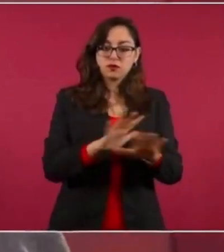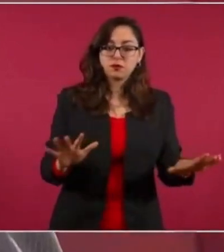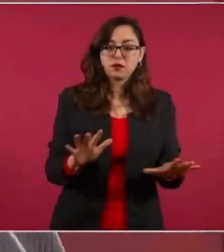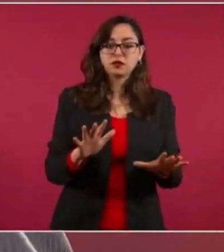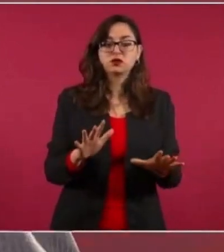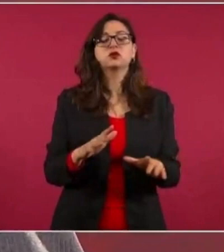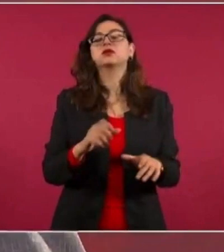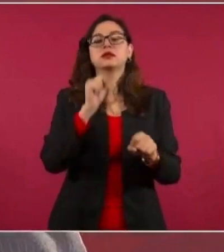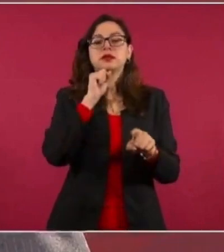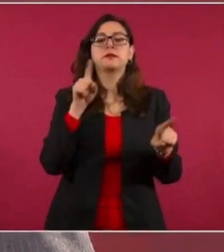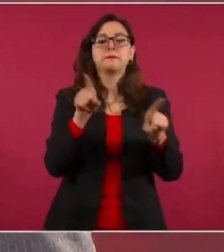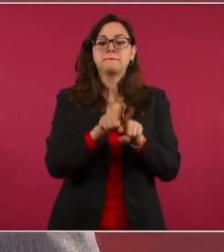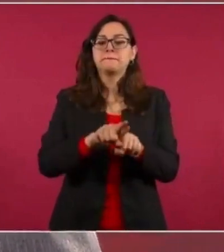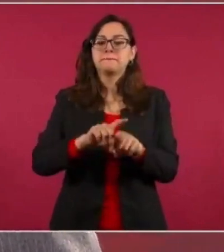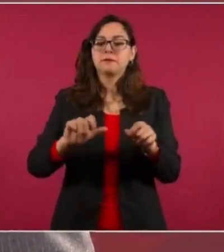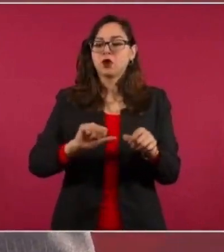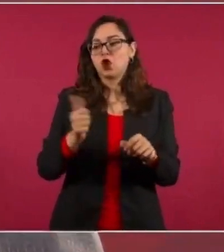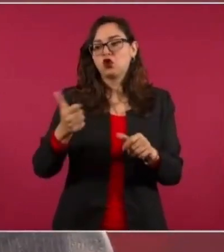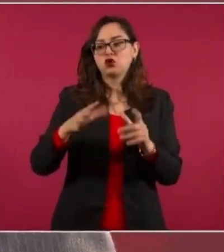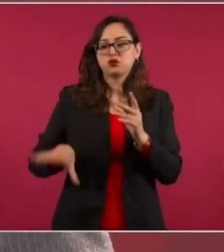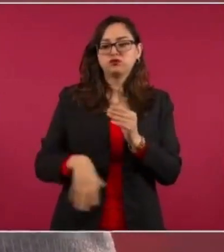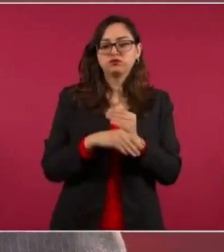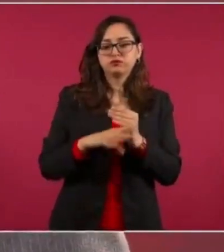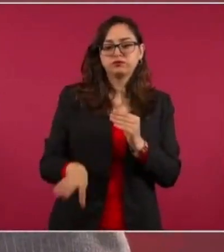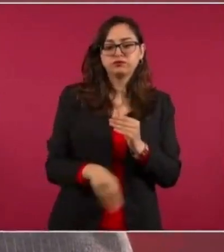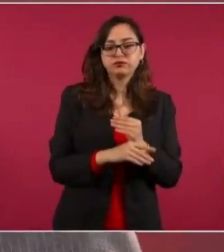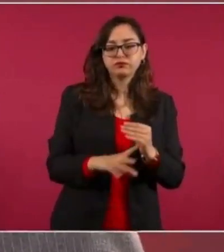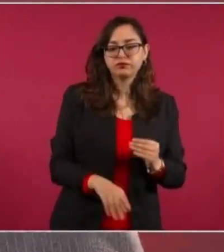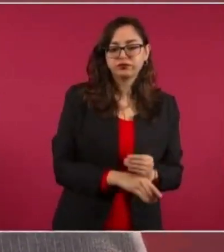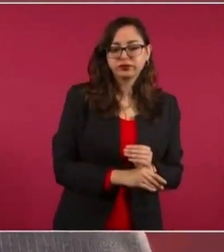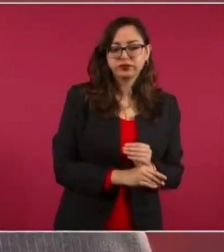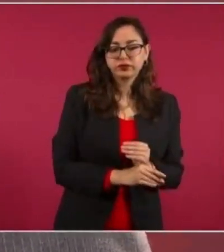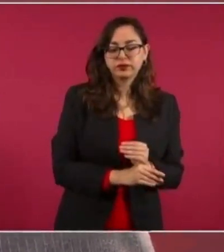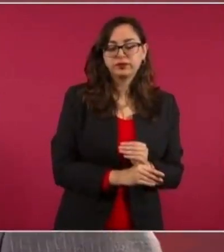informe, y se da a conocer que